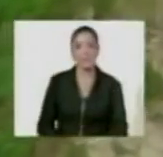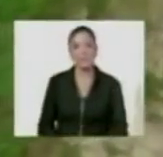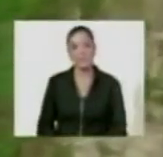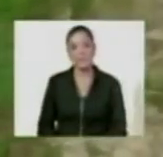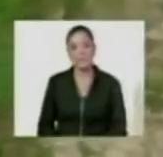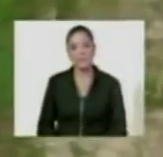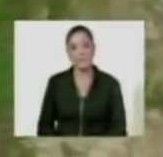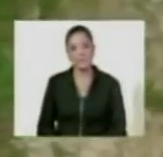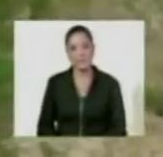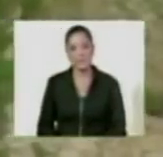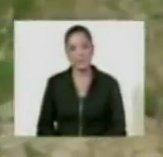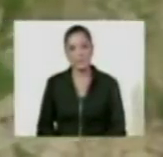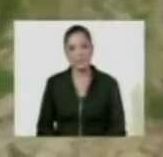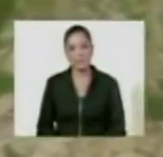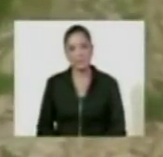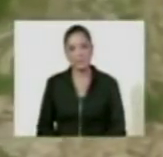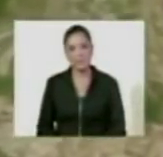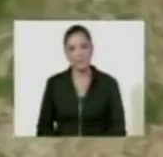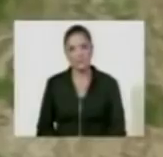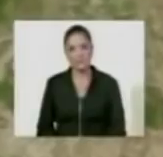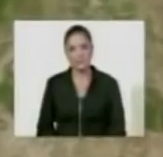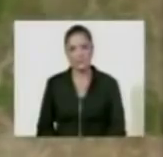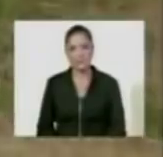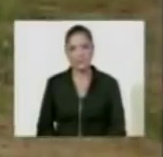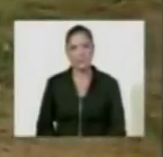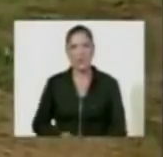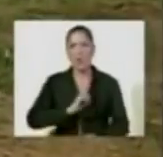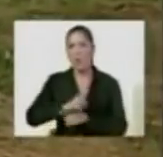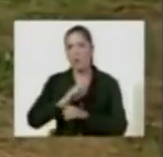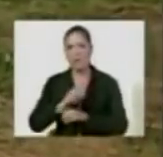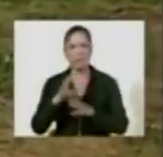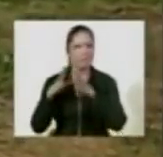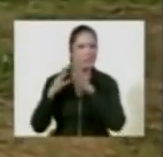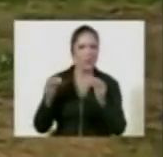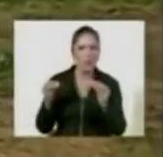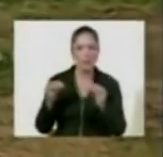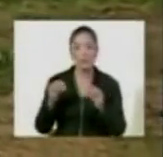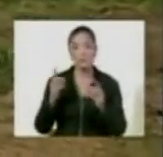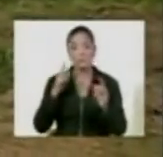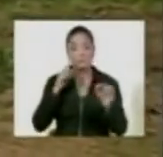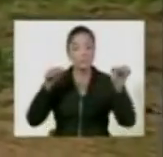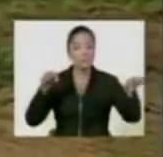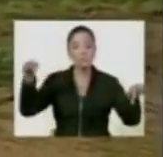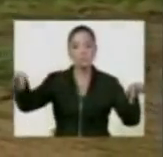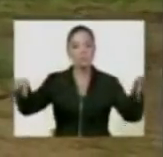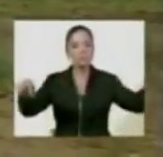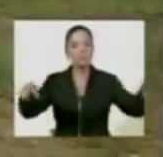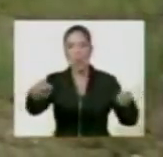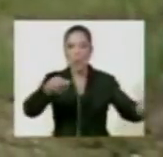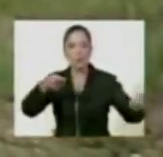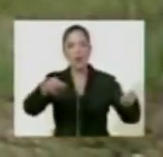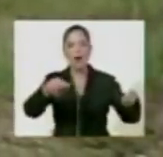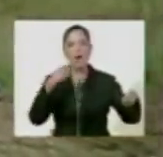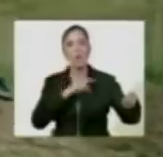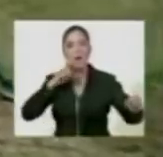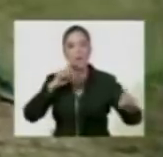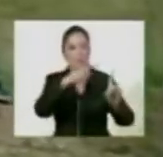Escuadra de ametralladora, escuadra de ametralladora, sobre las posiciones enemigas.